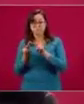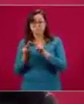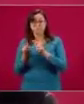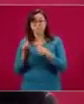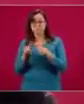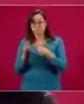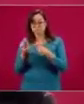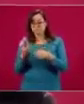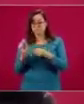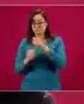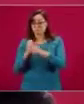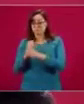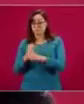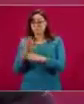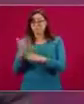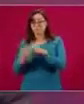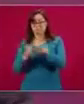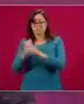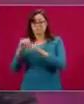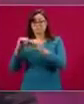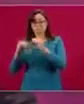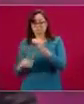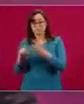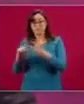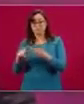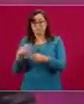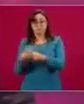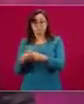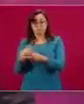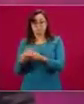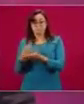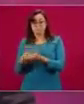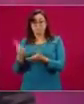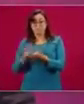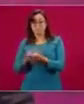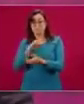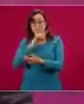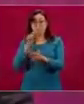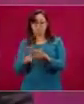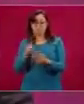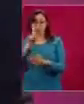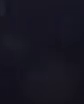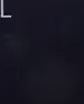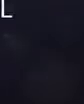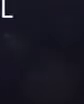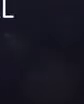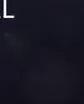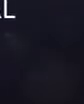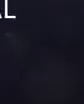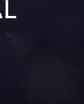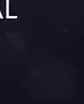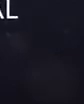edad, enfermedad crónica, embarazadas o niñas y niños menores de 5 años.